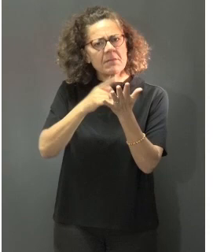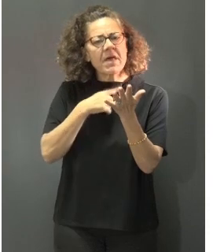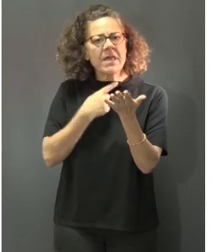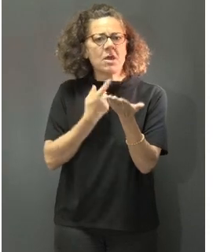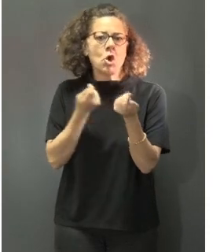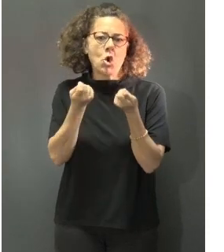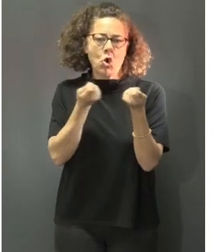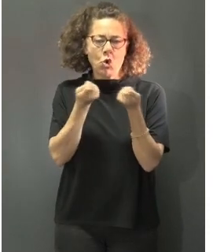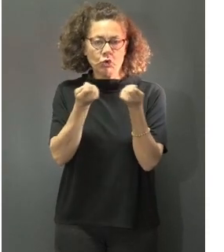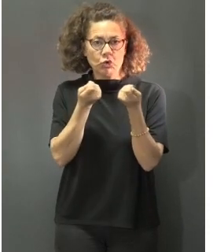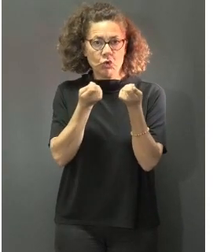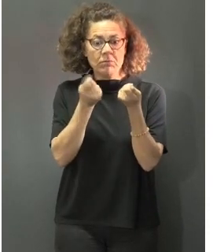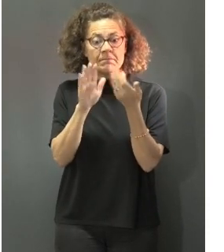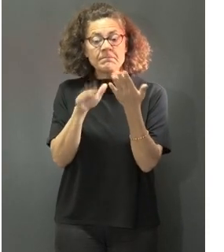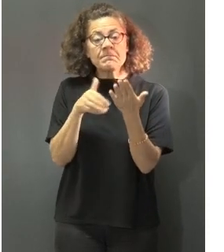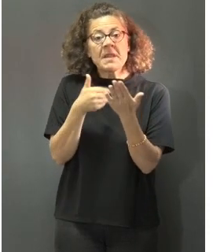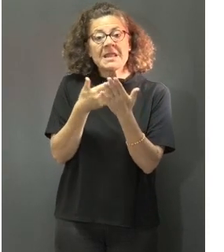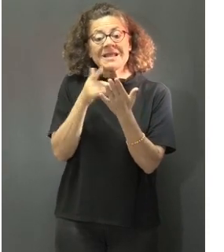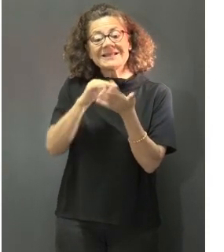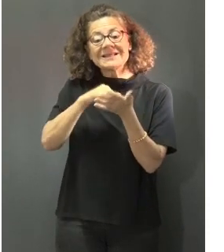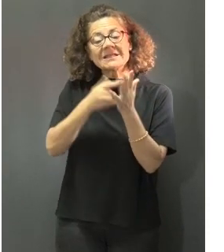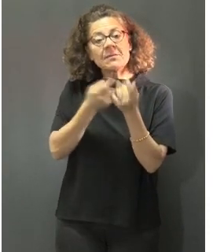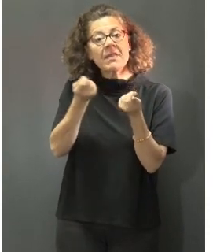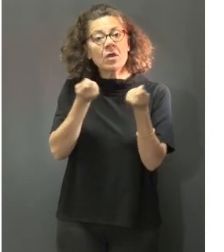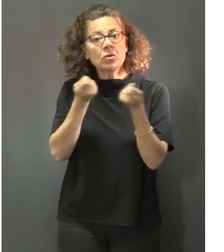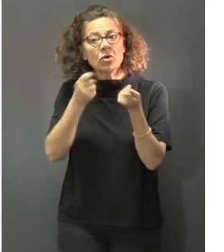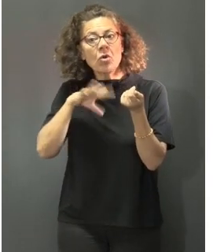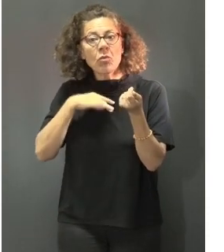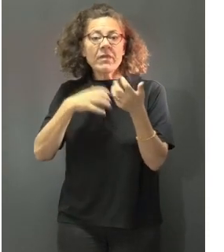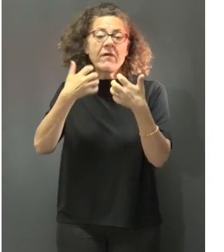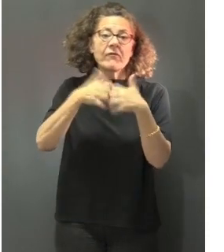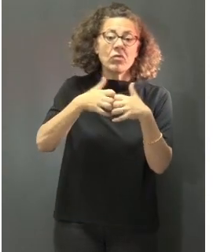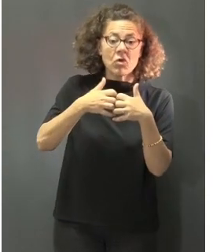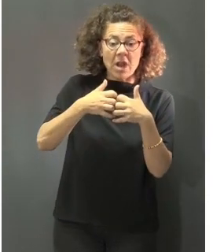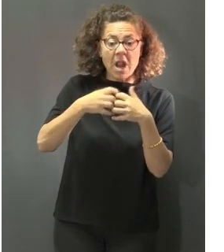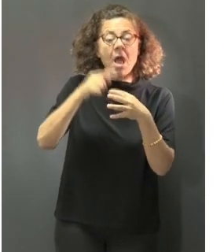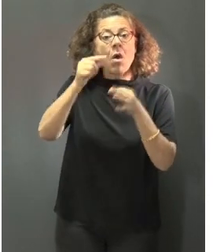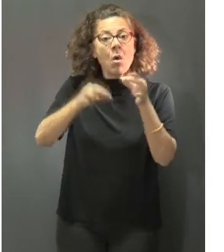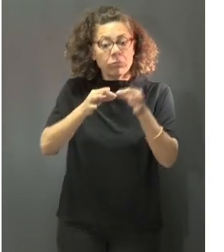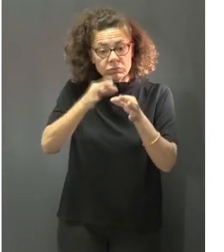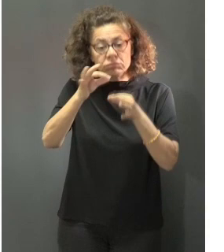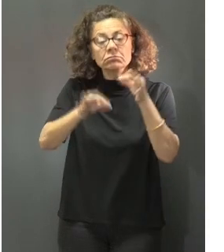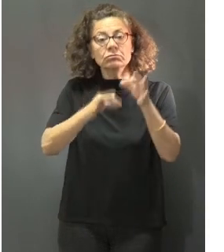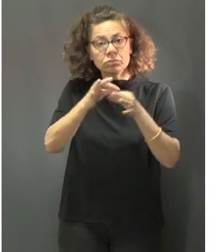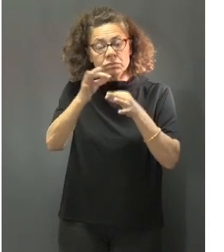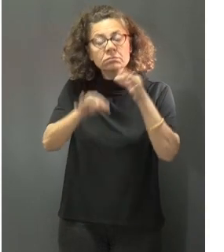control. Y ese sistema de control puede funcionar en bucle hasta